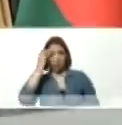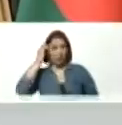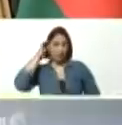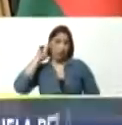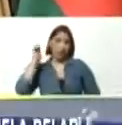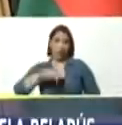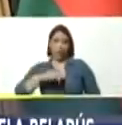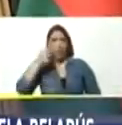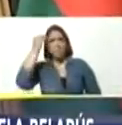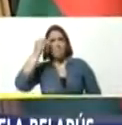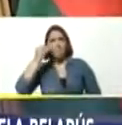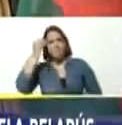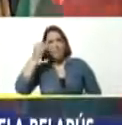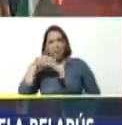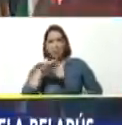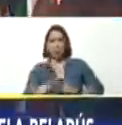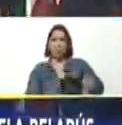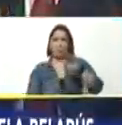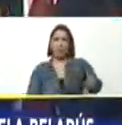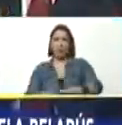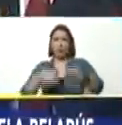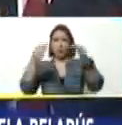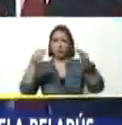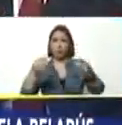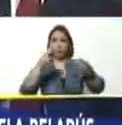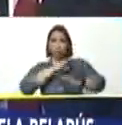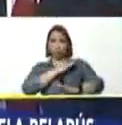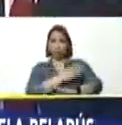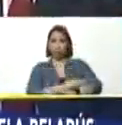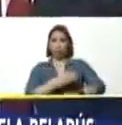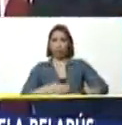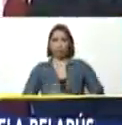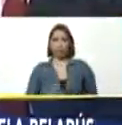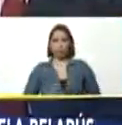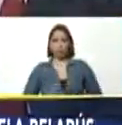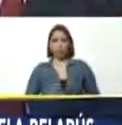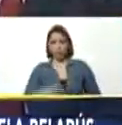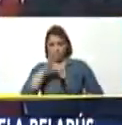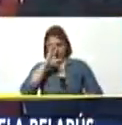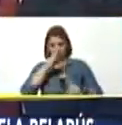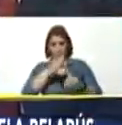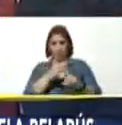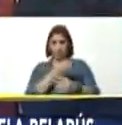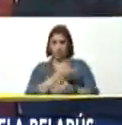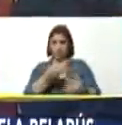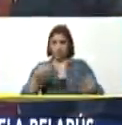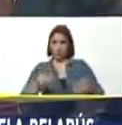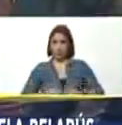que estamos dando un paso acertado en la dirección correcta